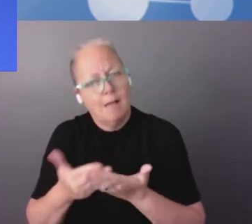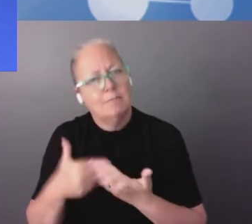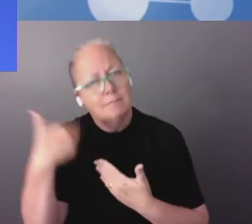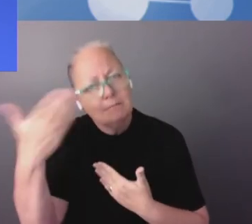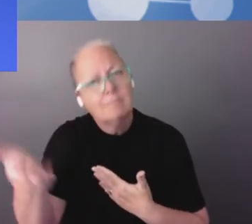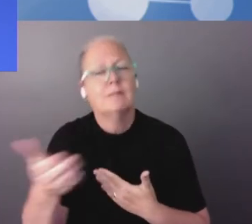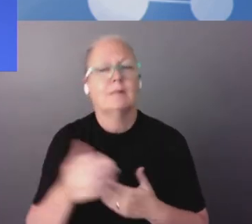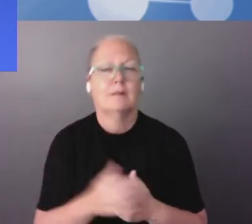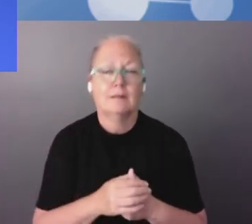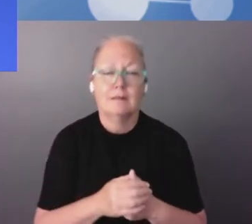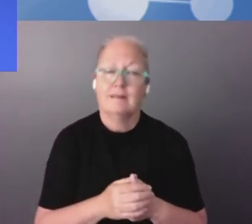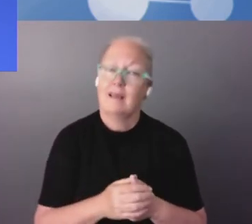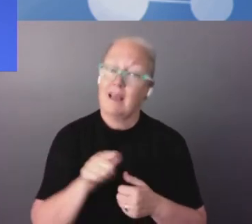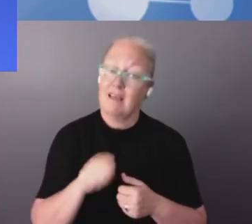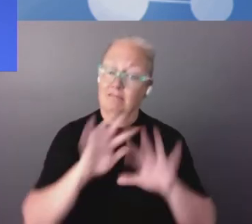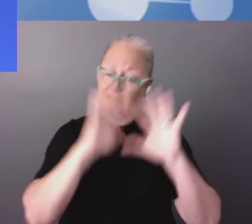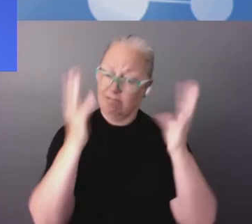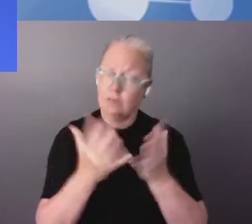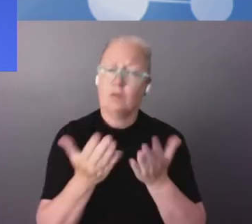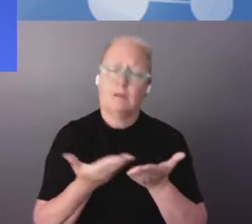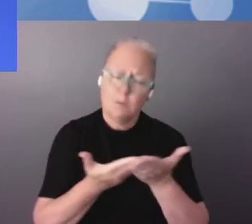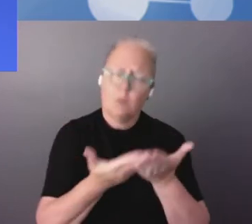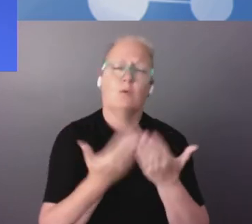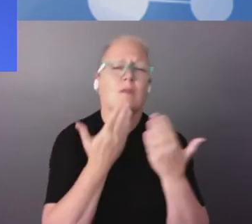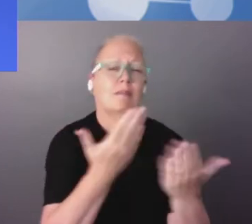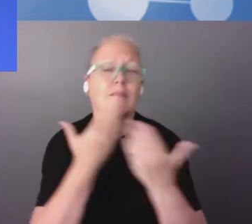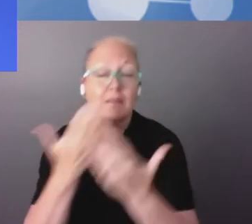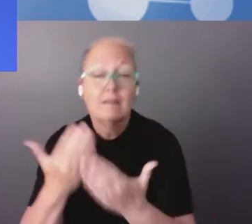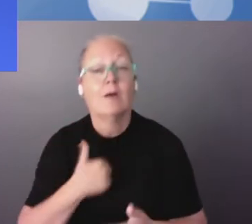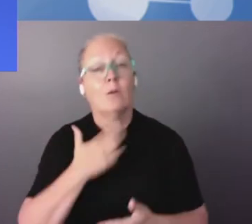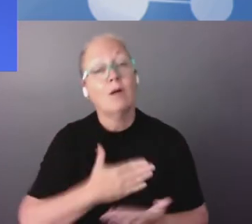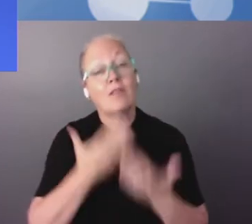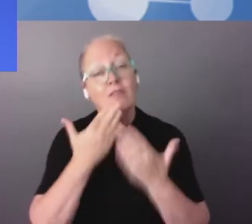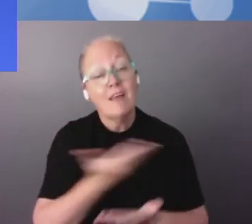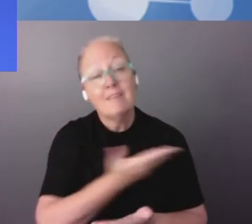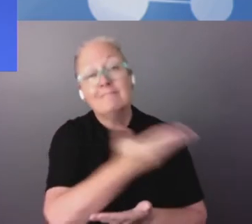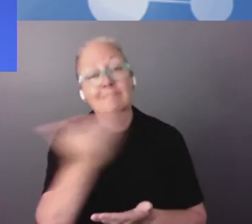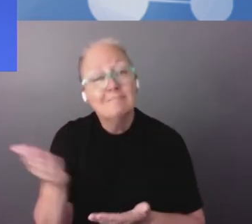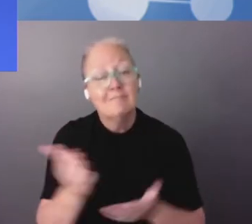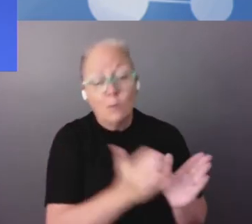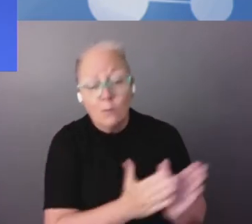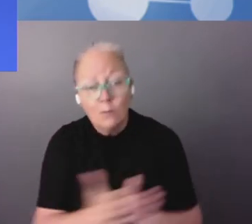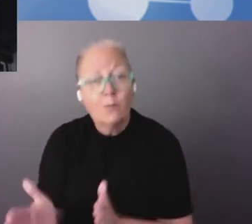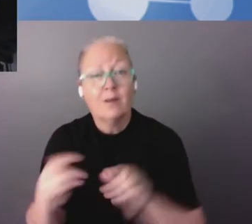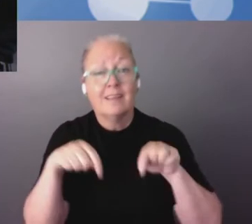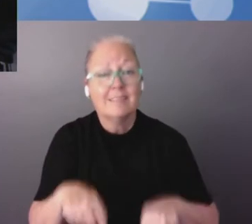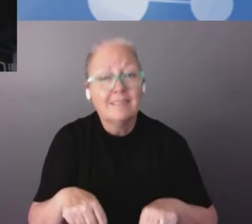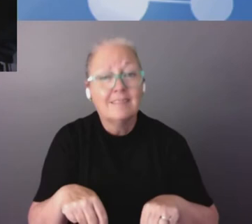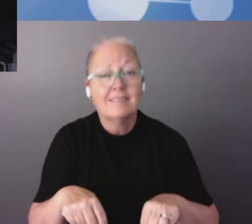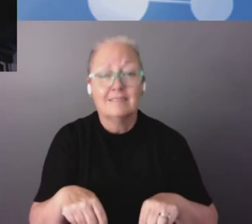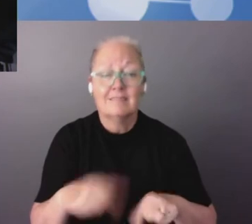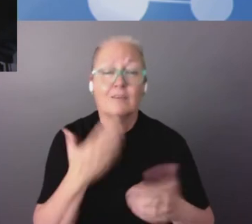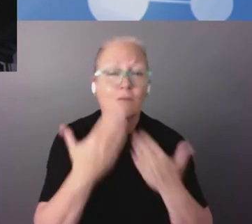en todos los países de todo el mundo. Agradezco a los organizadores, agradezco al secretario general